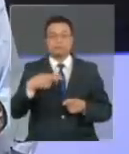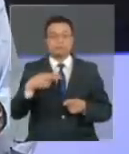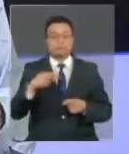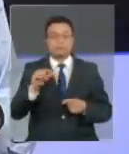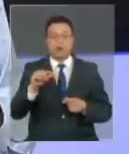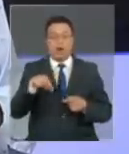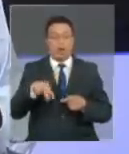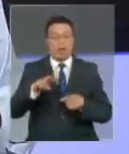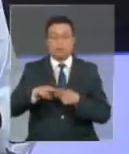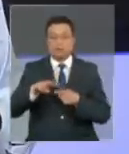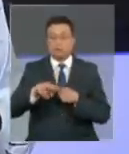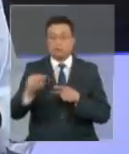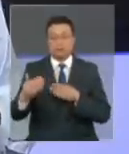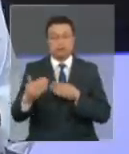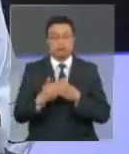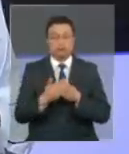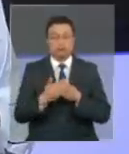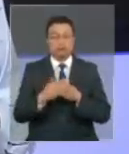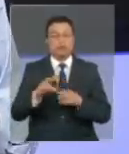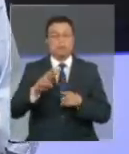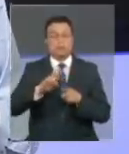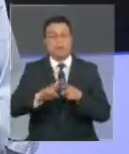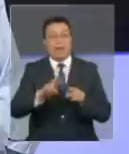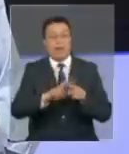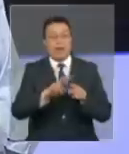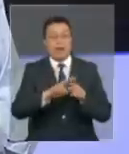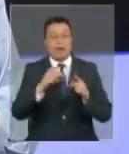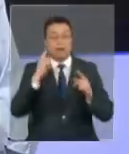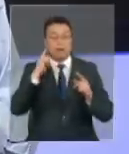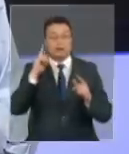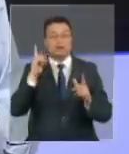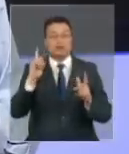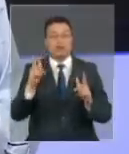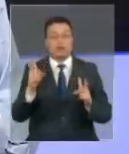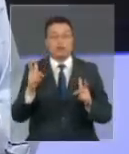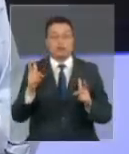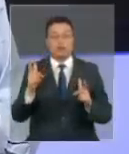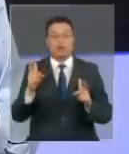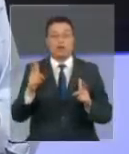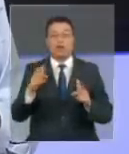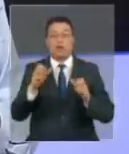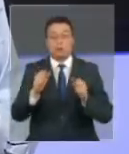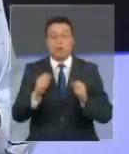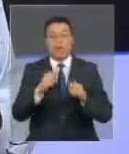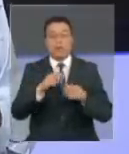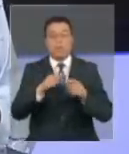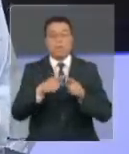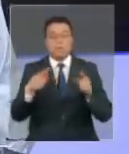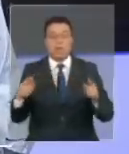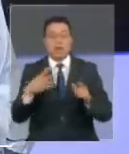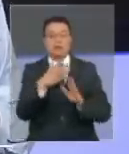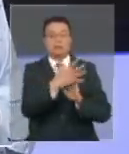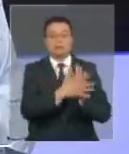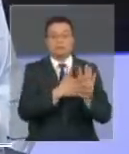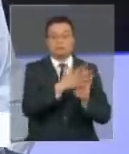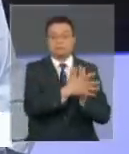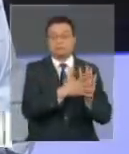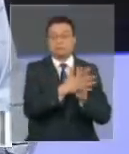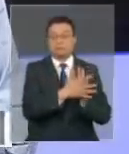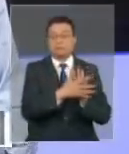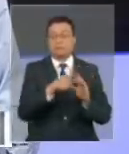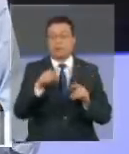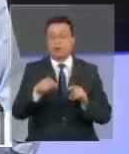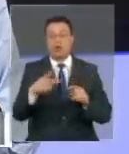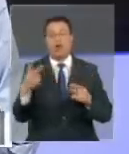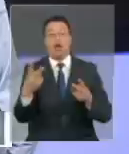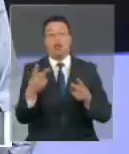cuando llegamos, las dejamos o de pasto sintético. Le dimos dignidad a los vecinos para que puedan desarrollar deporte de calidad en